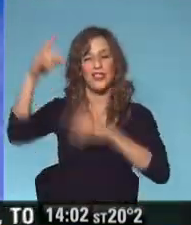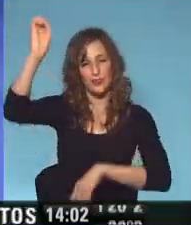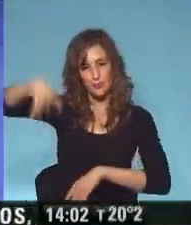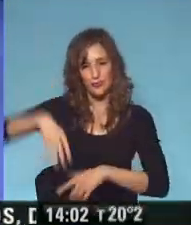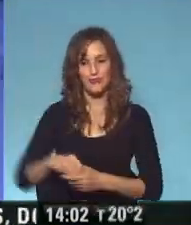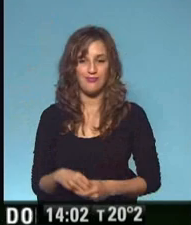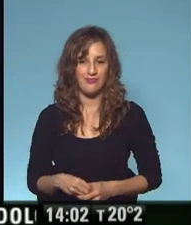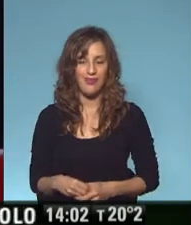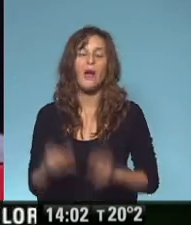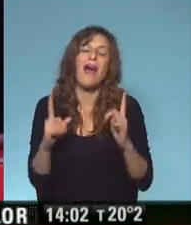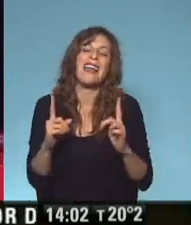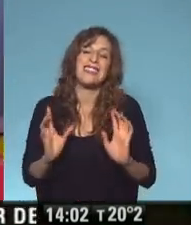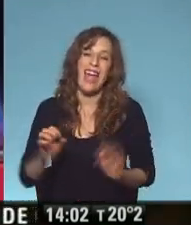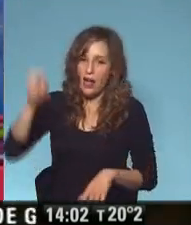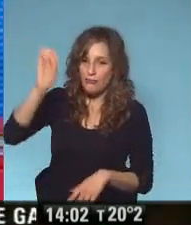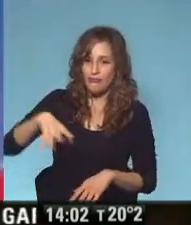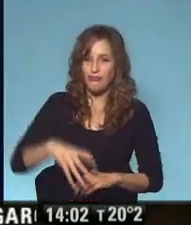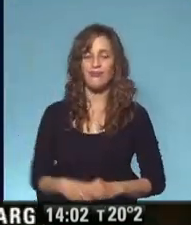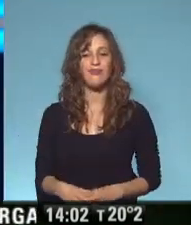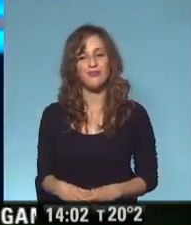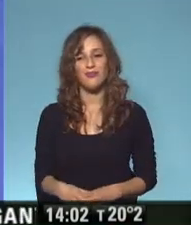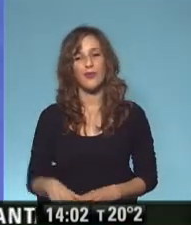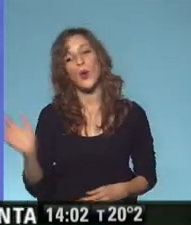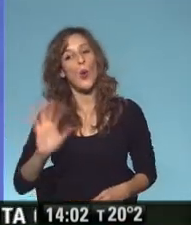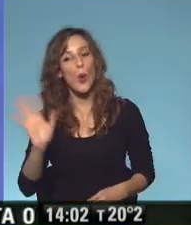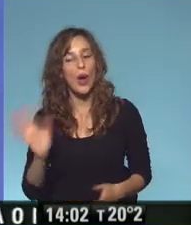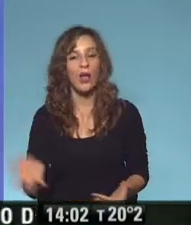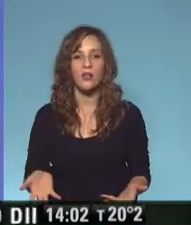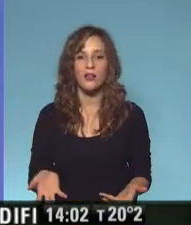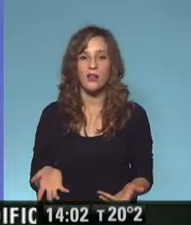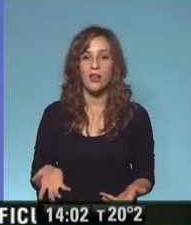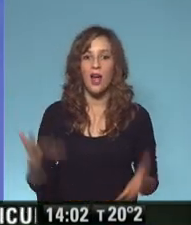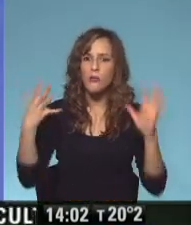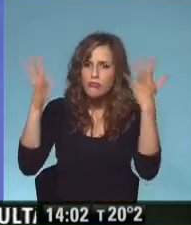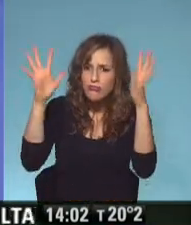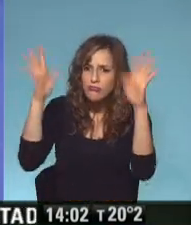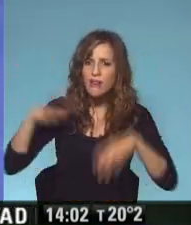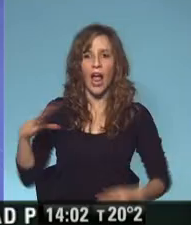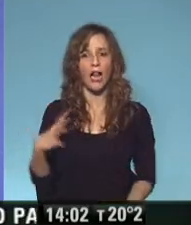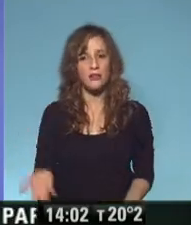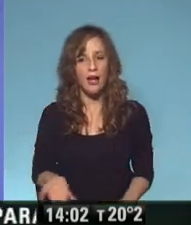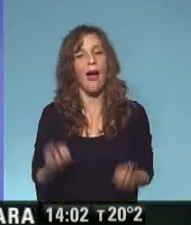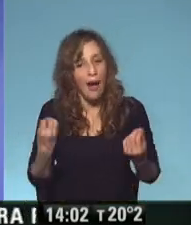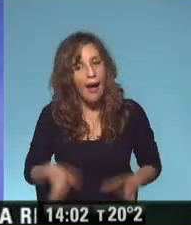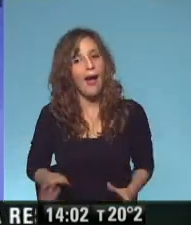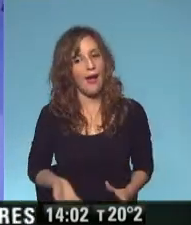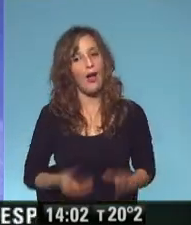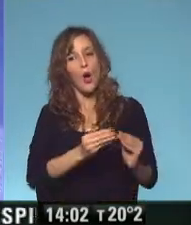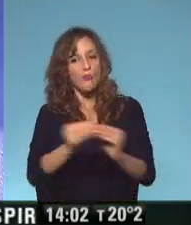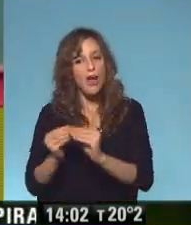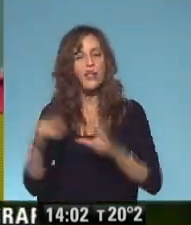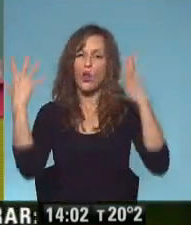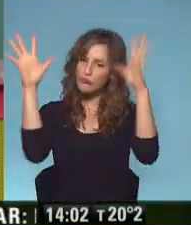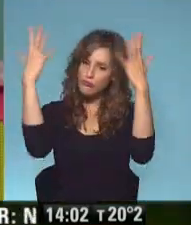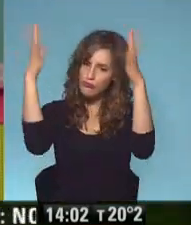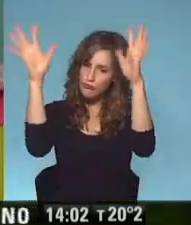Nuria! ¡Hola, bienvenida! ¡No escucho el aplauso! ¡No tuvimos aplauso! ¡No escucho el aplauso! ¡Ah! Claro, sí. Somos